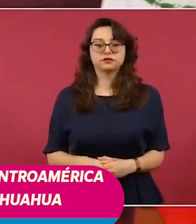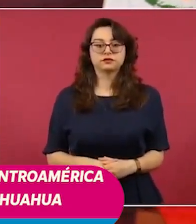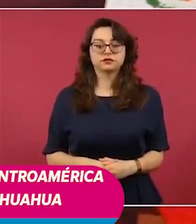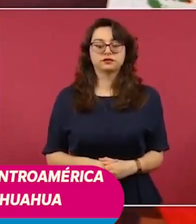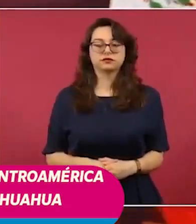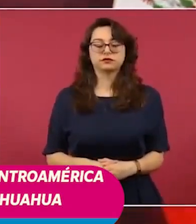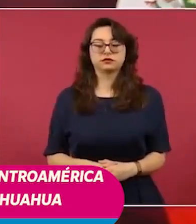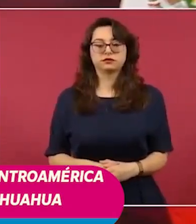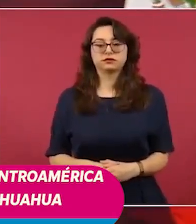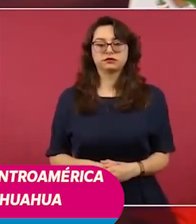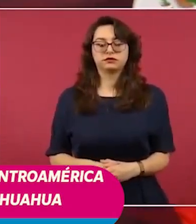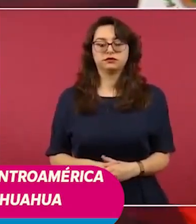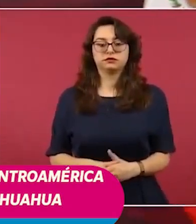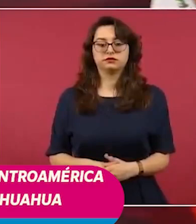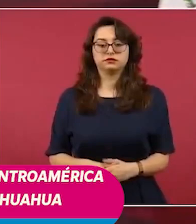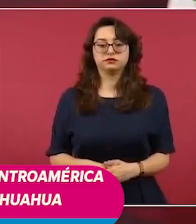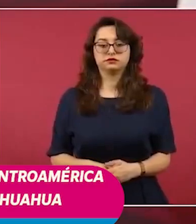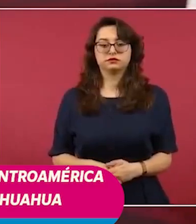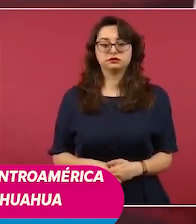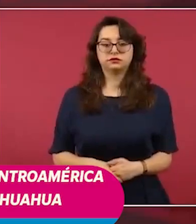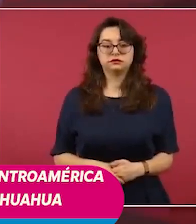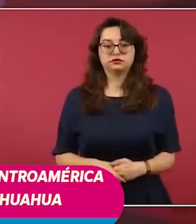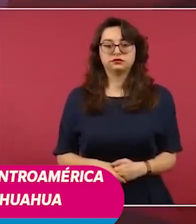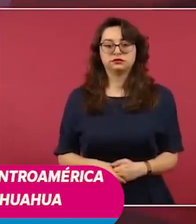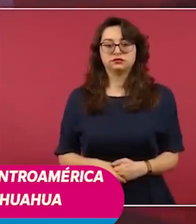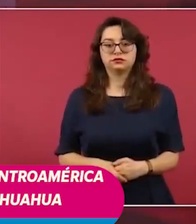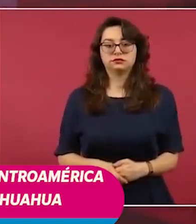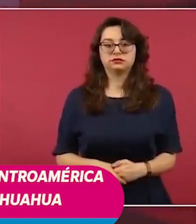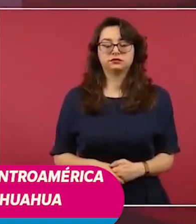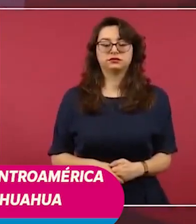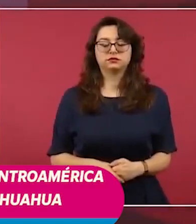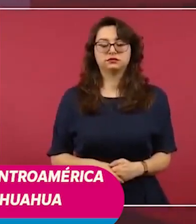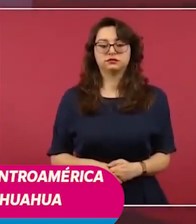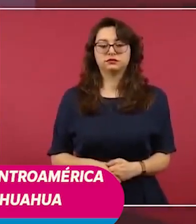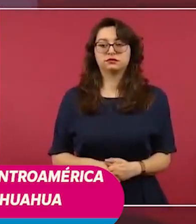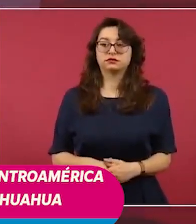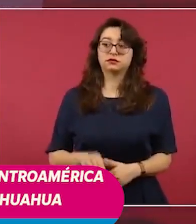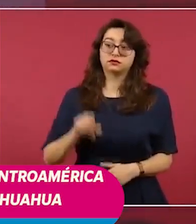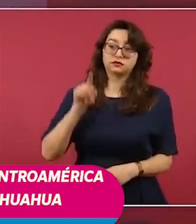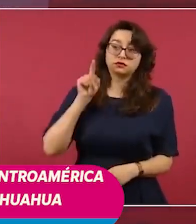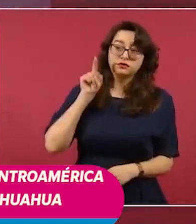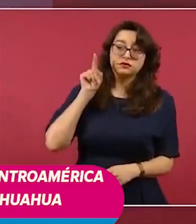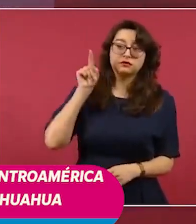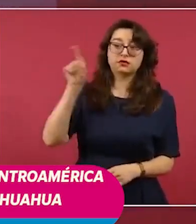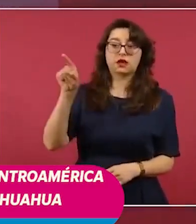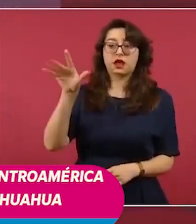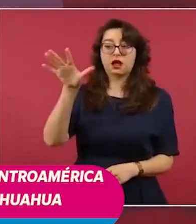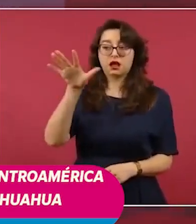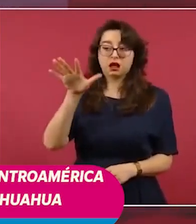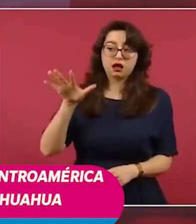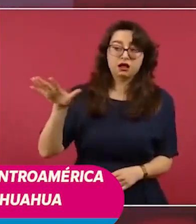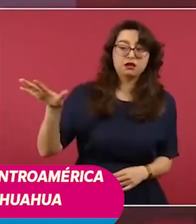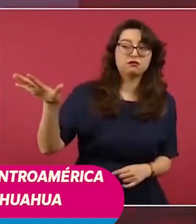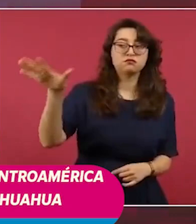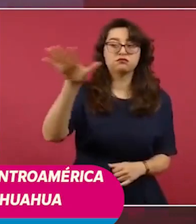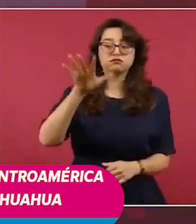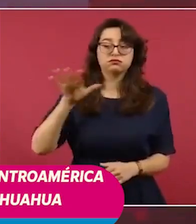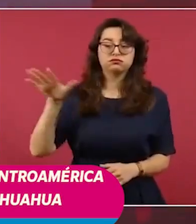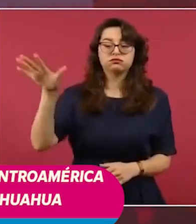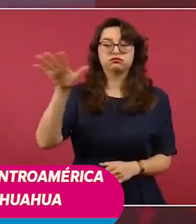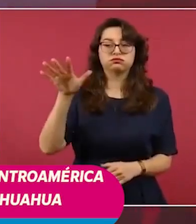habitantes de los países de donde